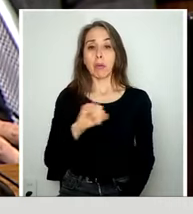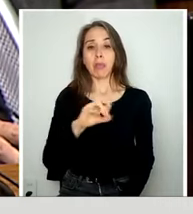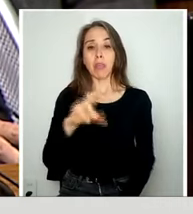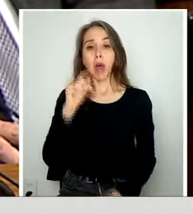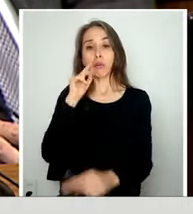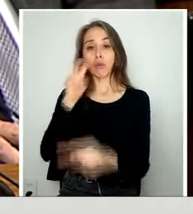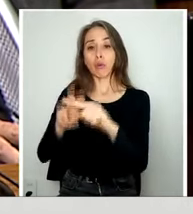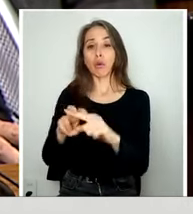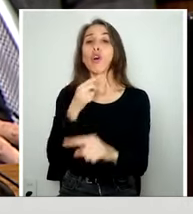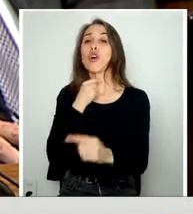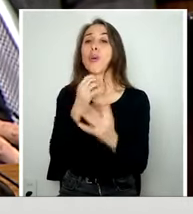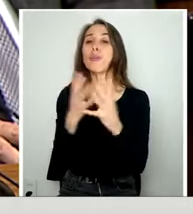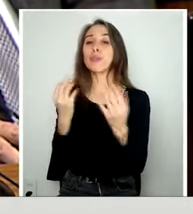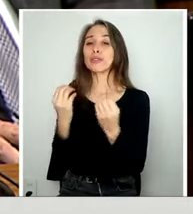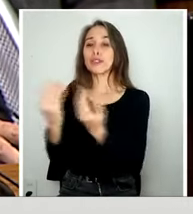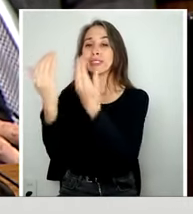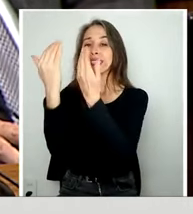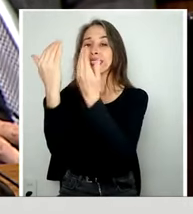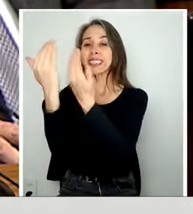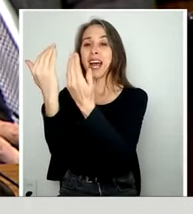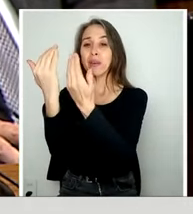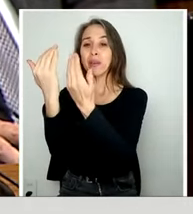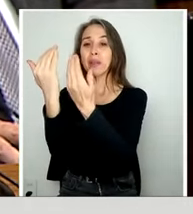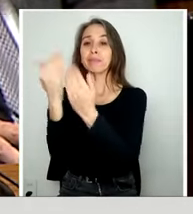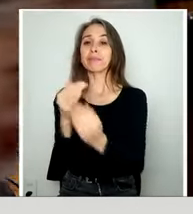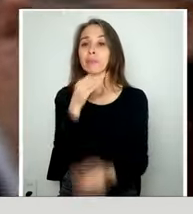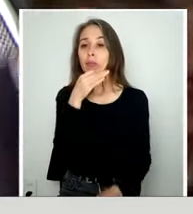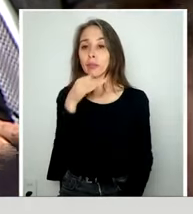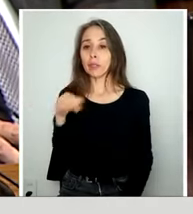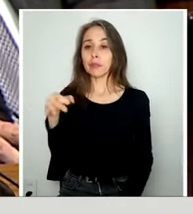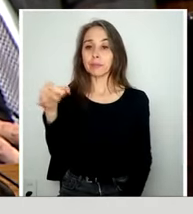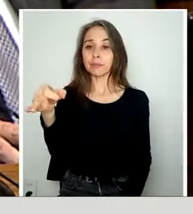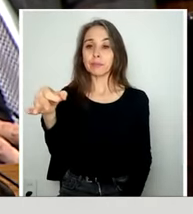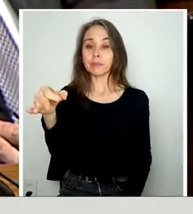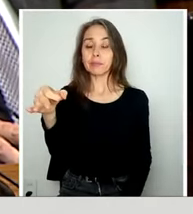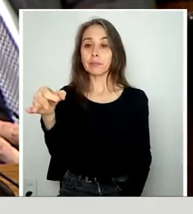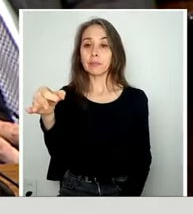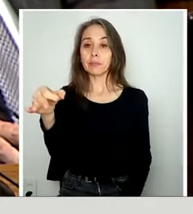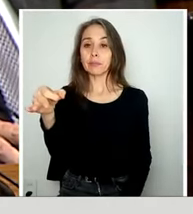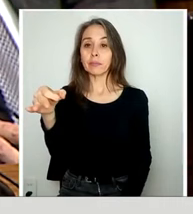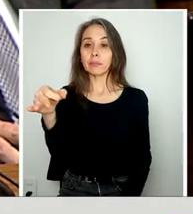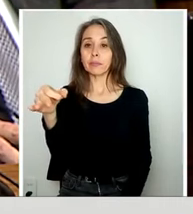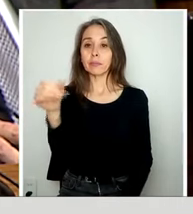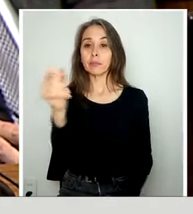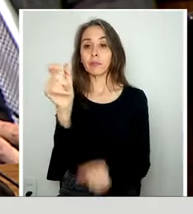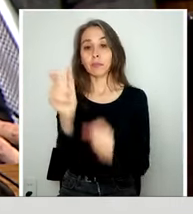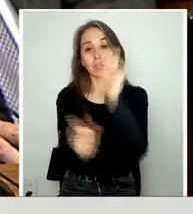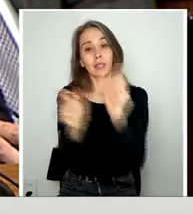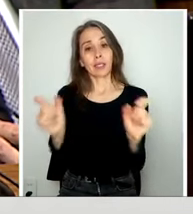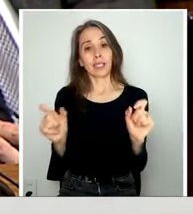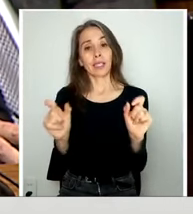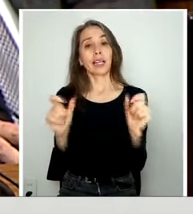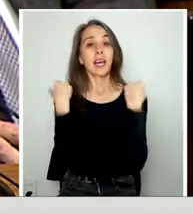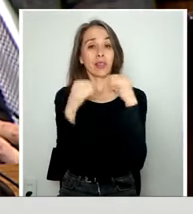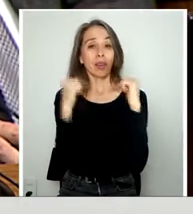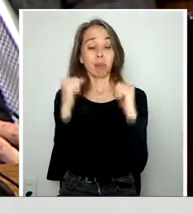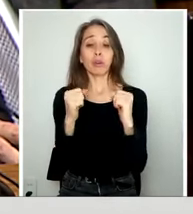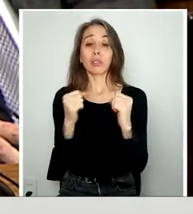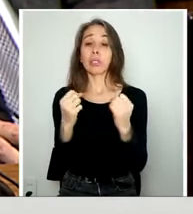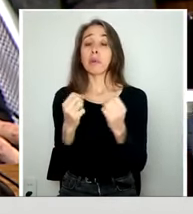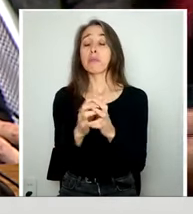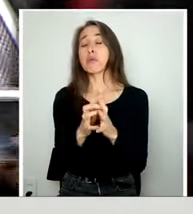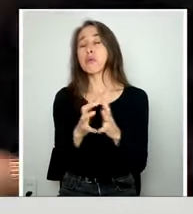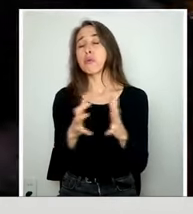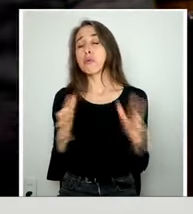de poder también plantear que las barreras que tienen que atravesar los deportistas son innumerables y